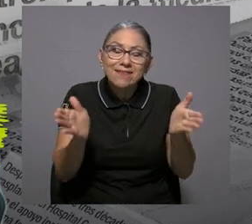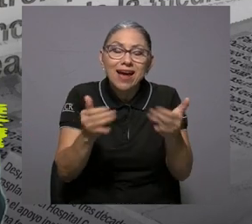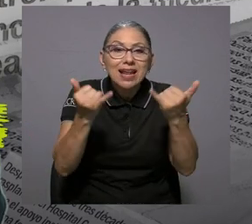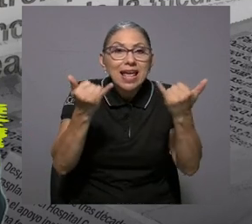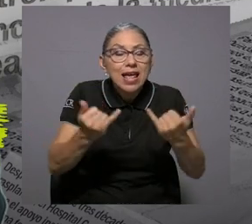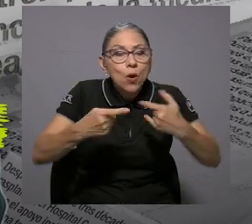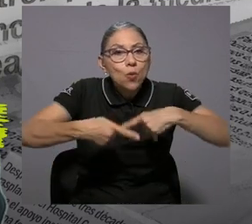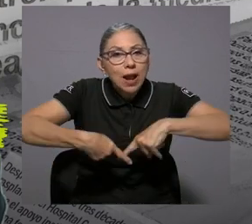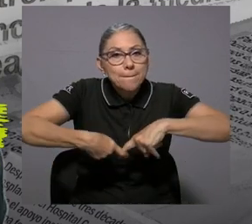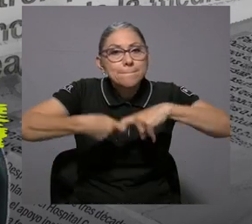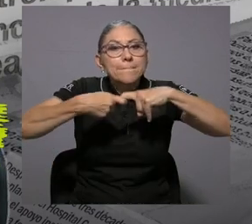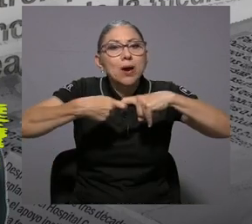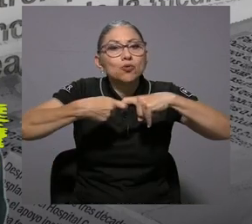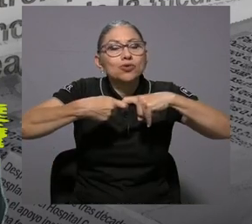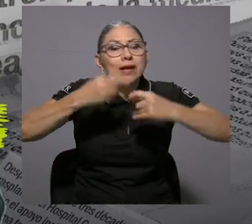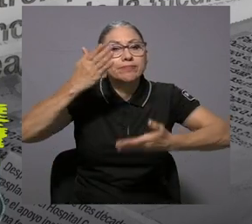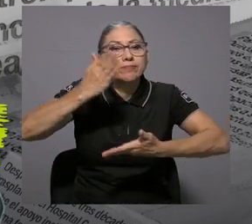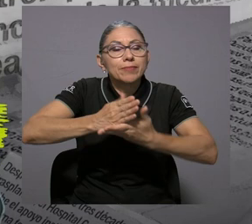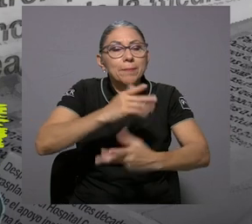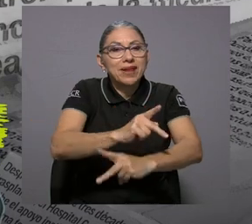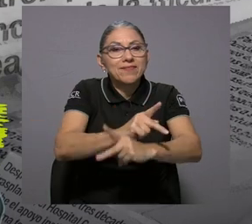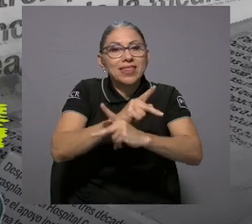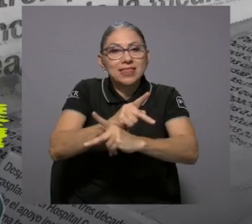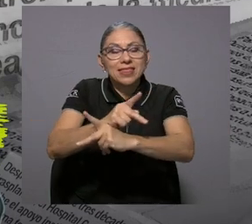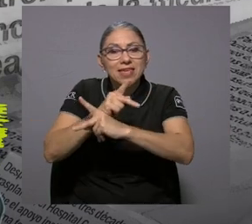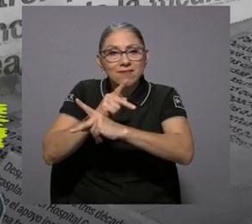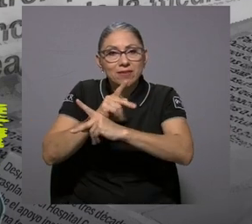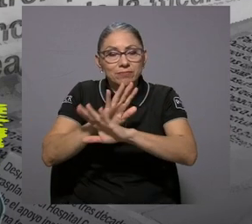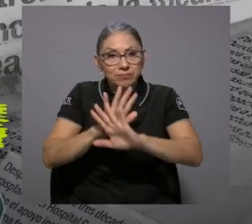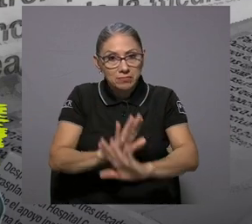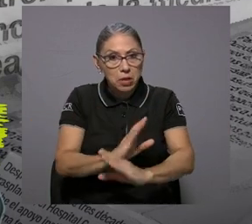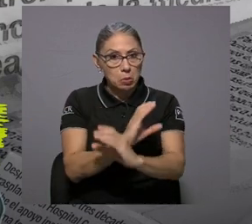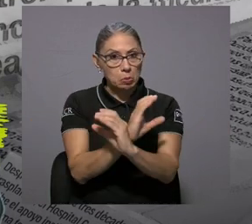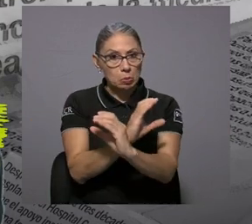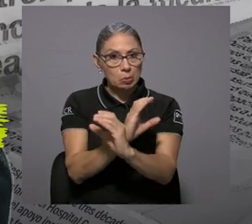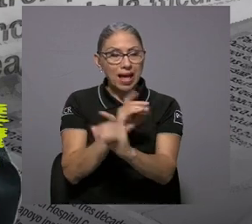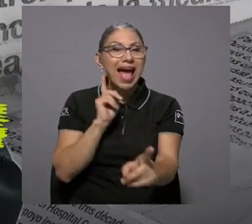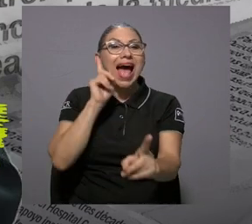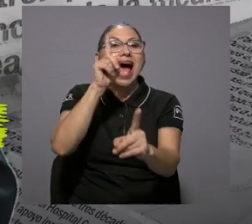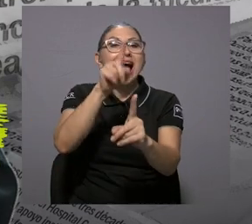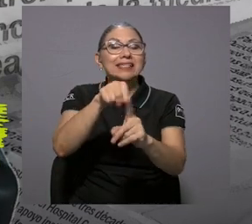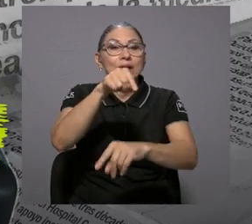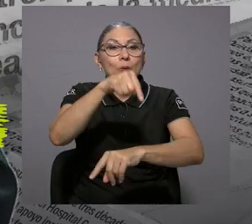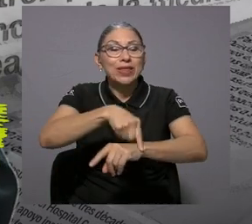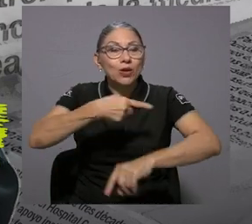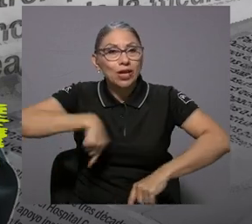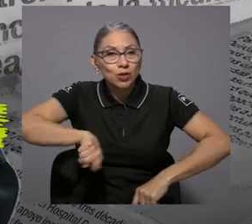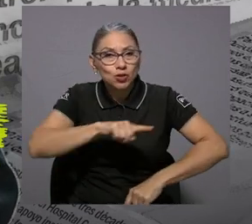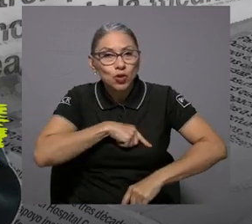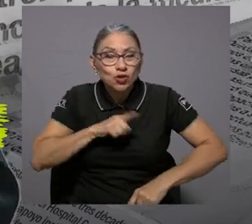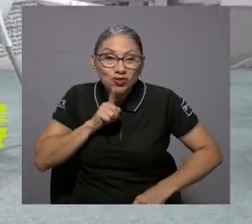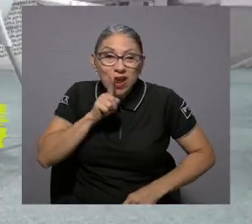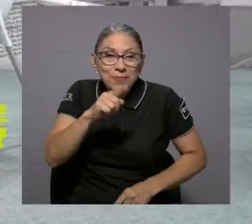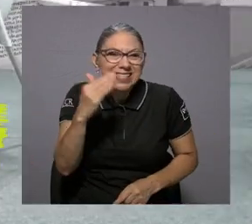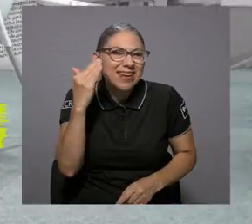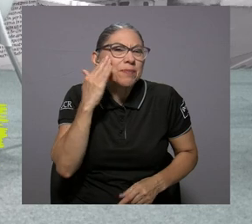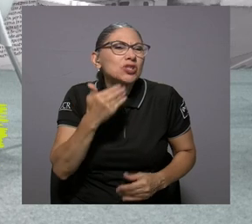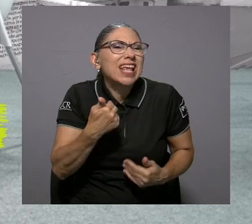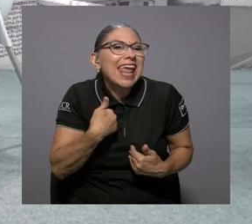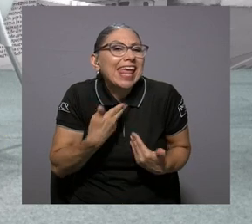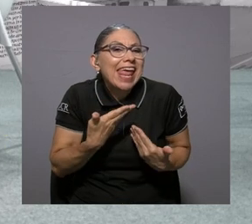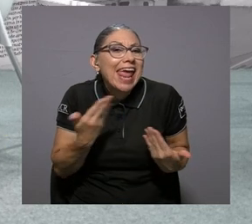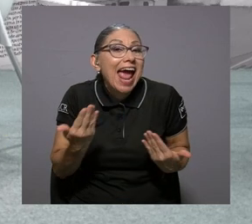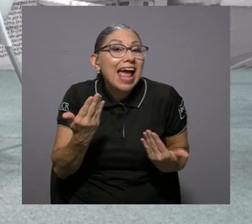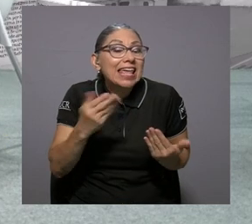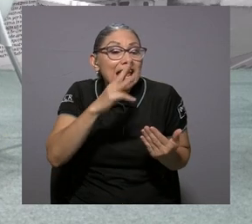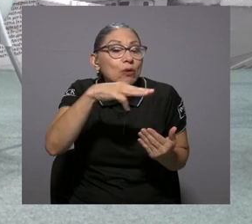pausa preventiva, de precaución, hasta el momento de que sepamos realmente lo que hay en el fondo del mar, del océano, y